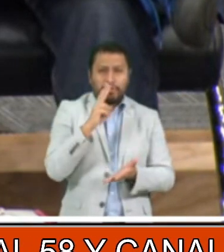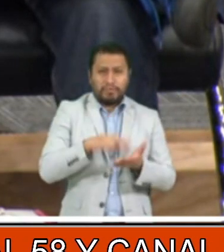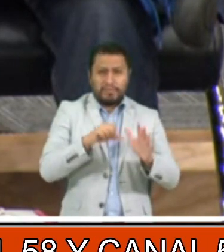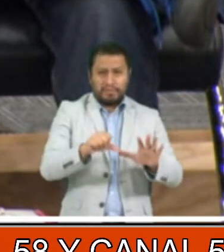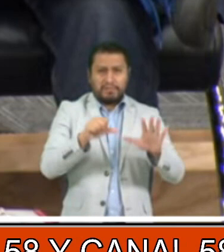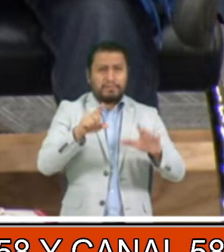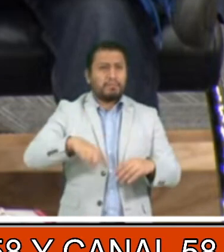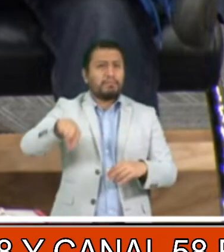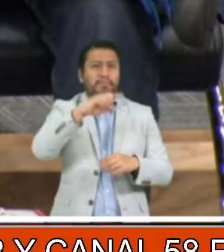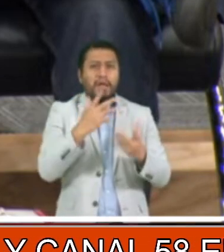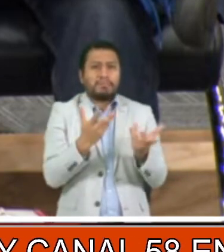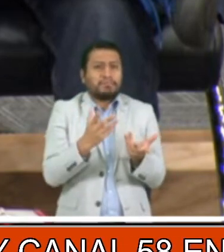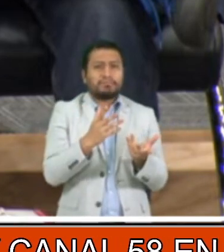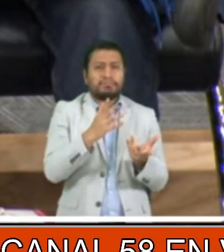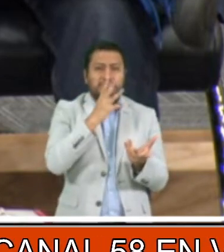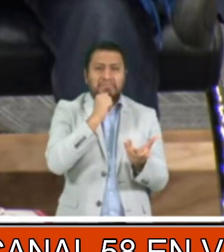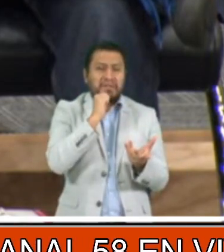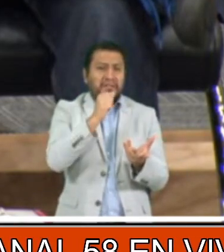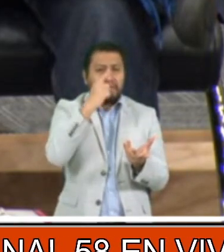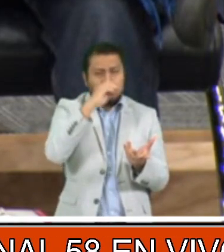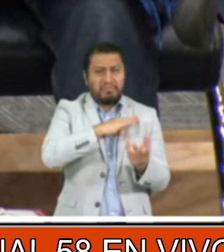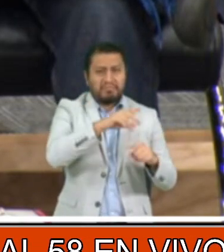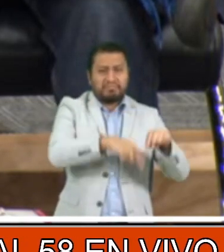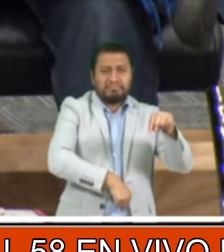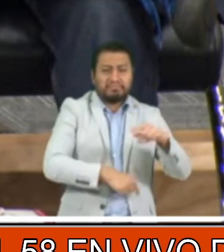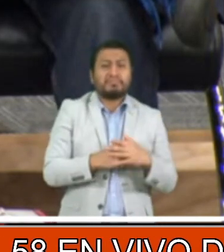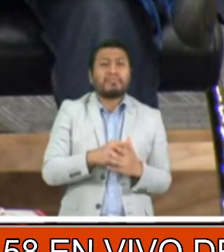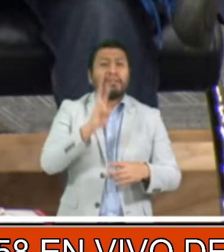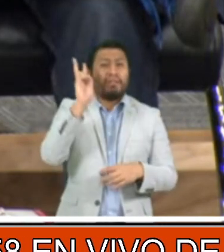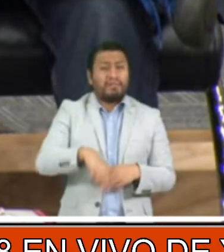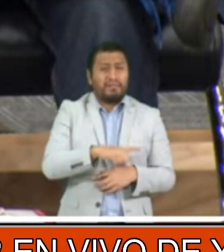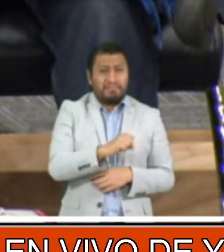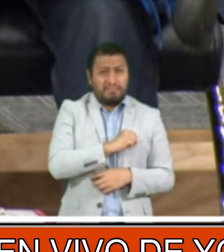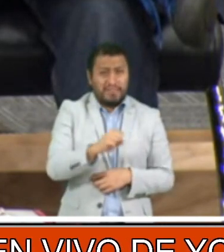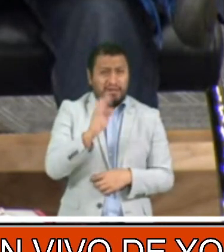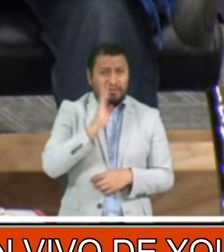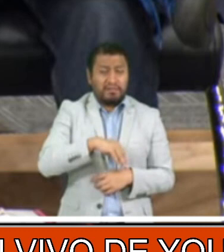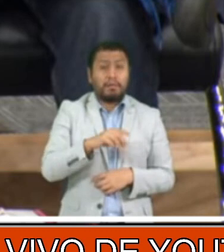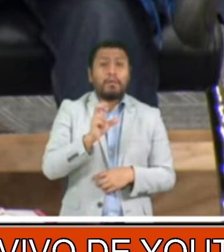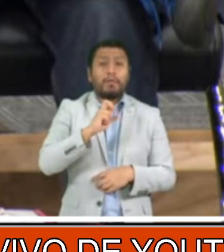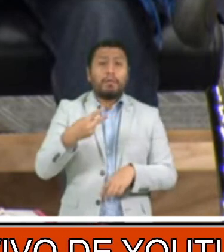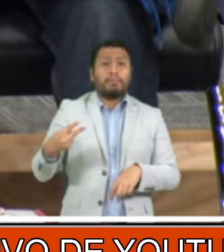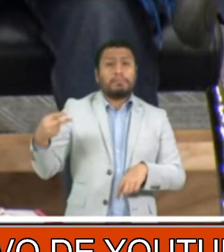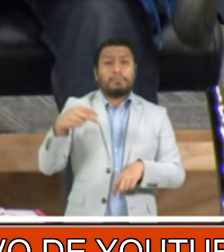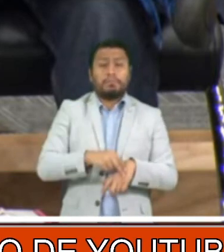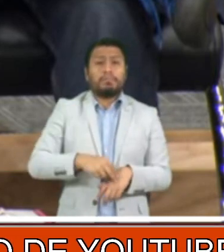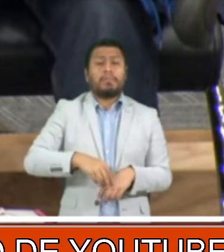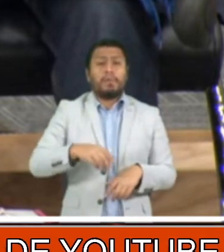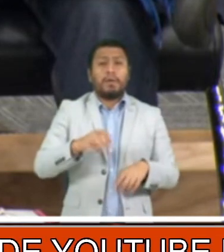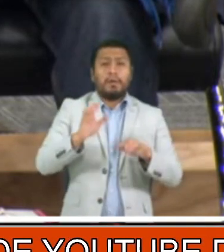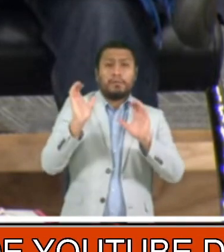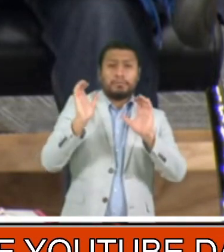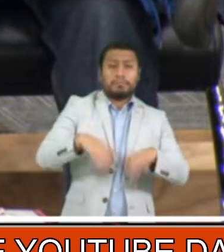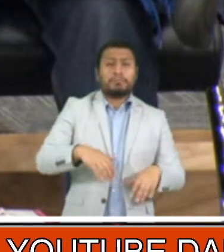2006. Fue tanto su descaro que tuvo que tomar protesta, hay que recordarlo, entrando